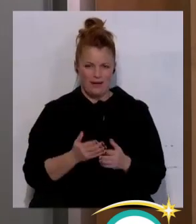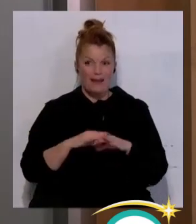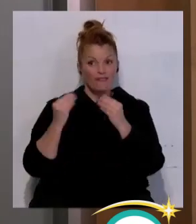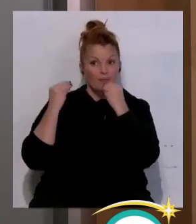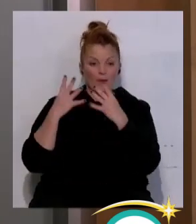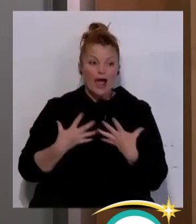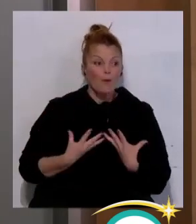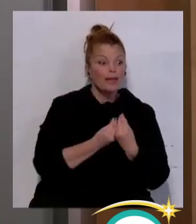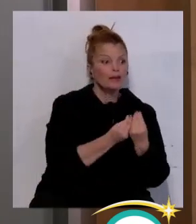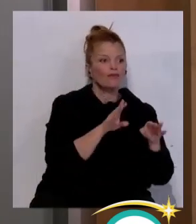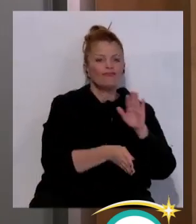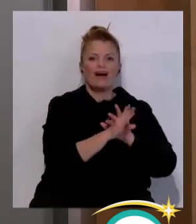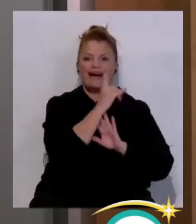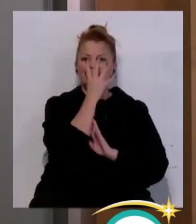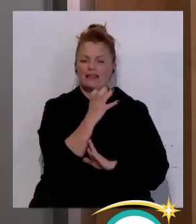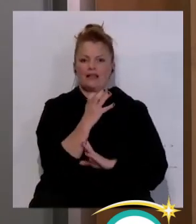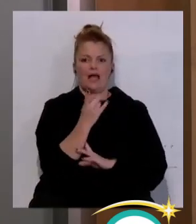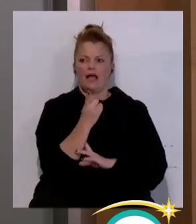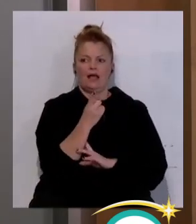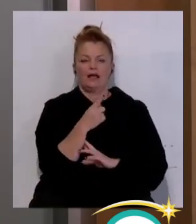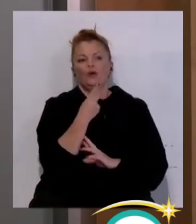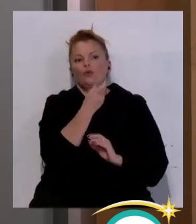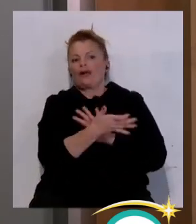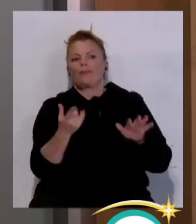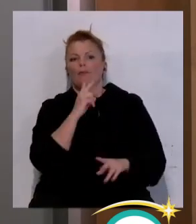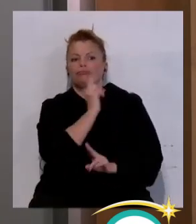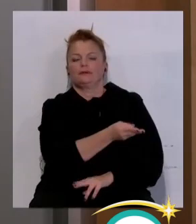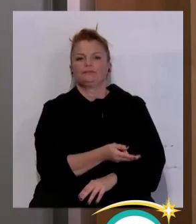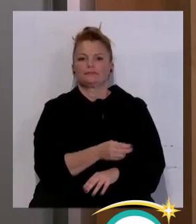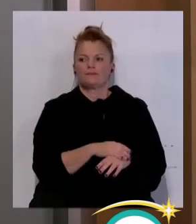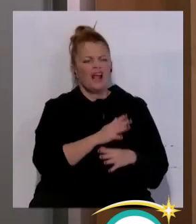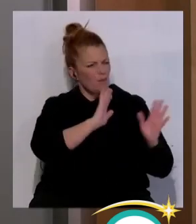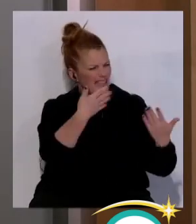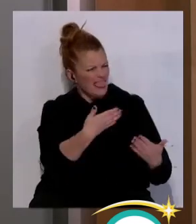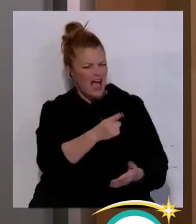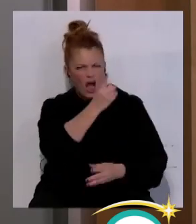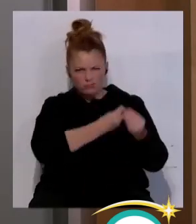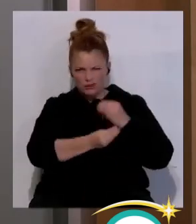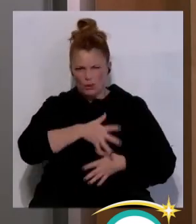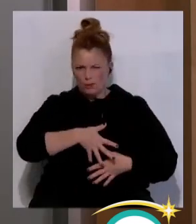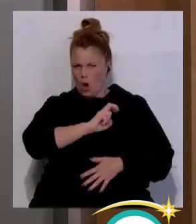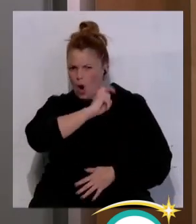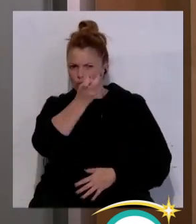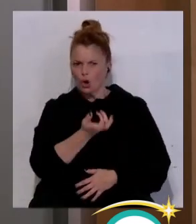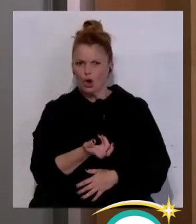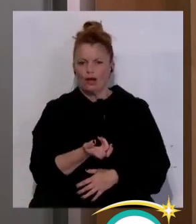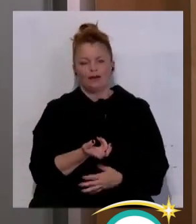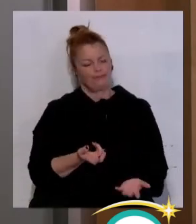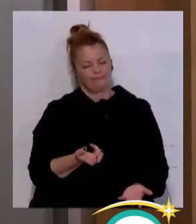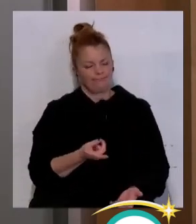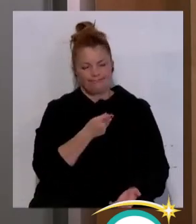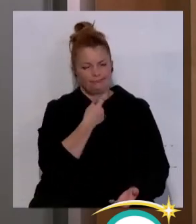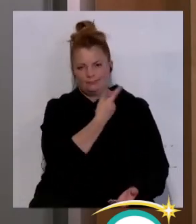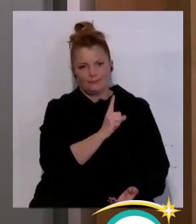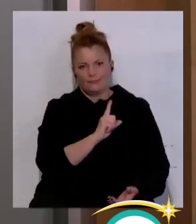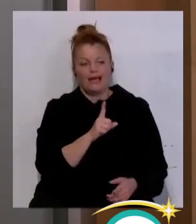acompañamiento a la tristeza, sino tú rápidamente pues que le dices a esa familia, pues bueno, pues ya tendrás otro, ya, y no es lo que hay que decir, en ese momento hay